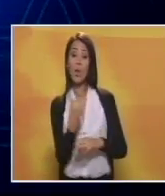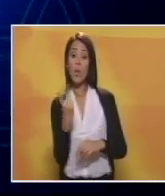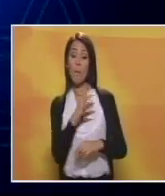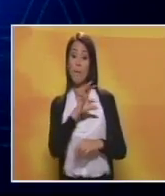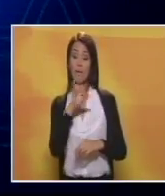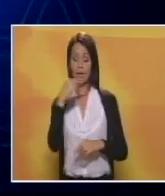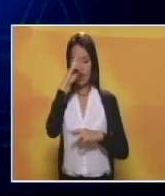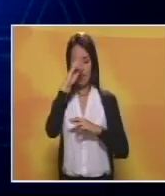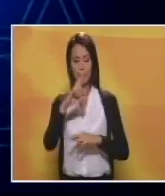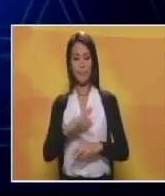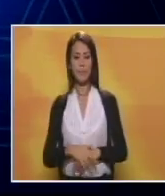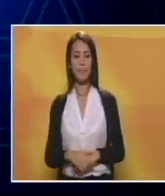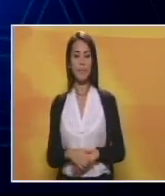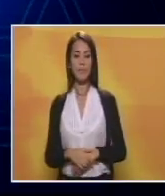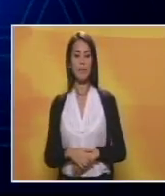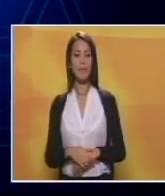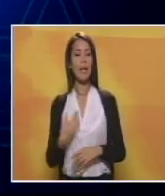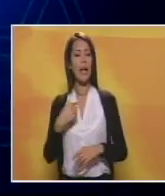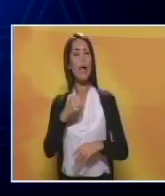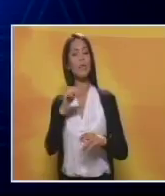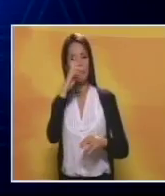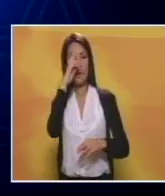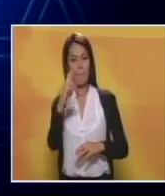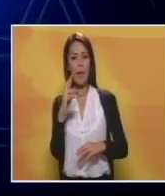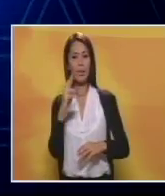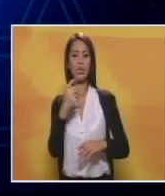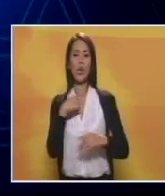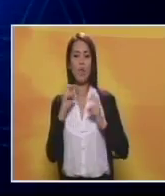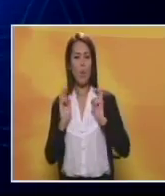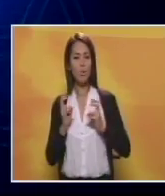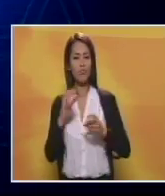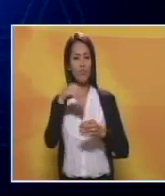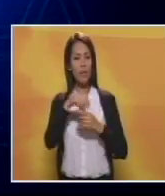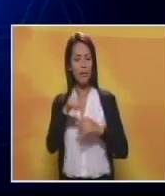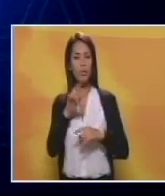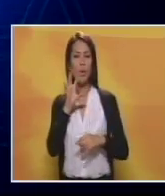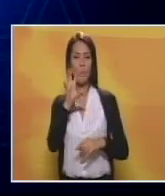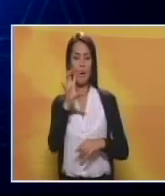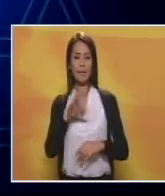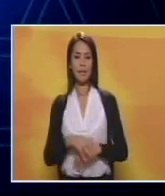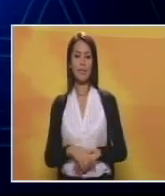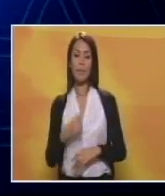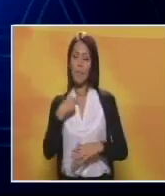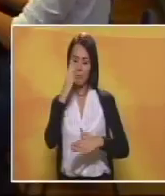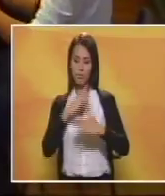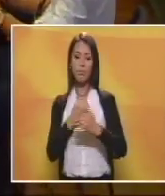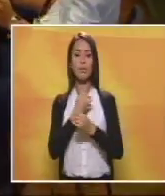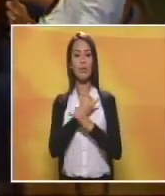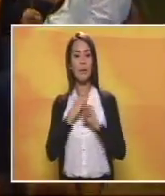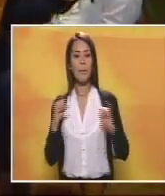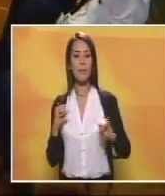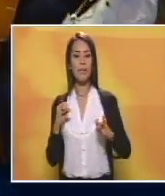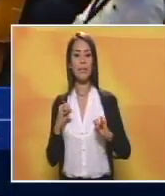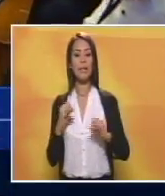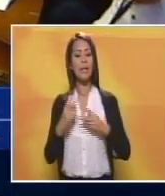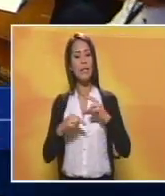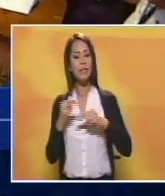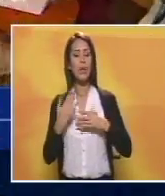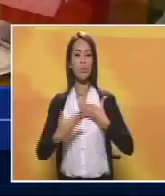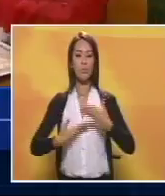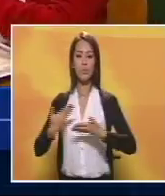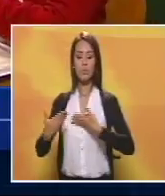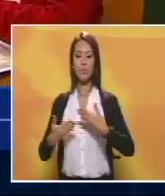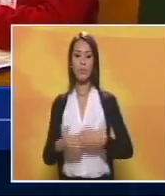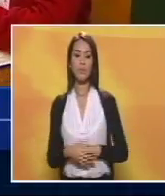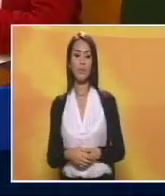en el respeto, la no injerencia en los asuntos internos, la autodeterminación, la soberanía y la construcción de América Latina y el Caribe como